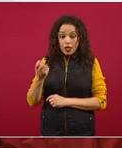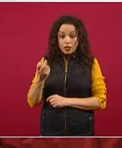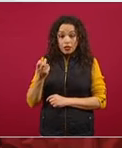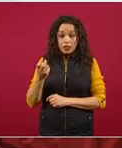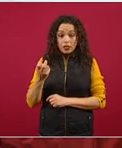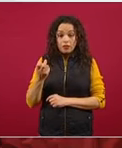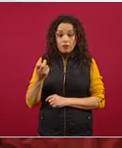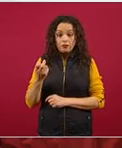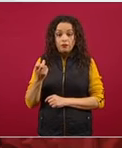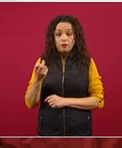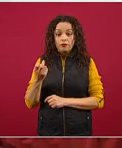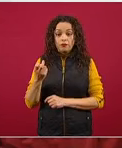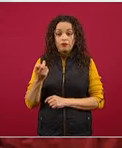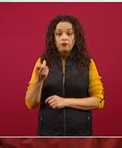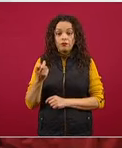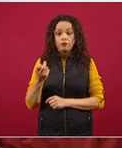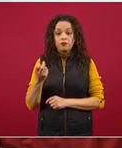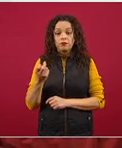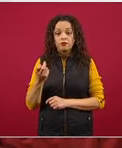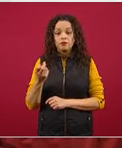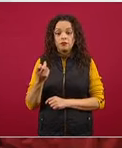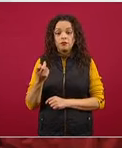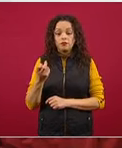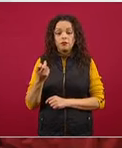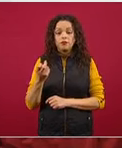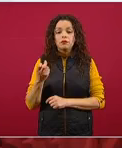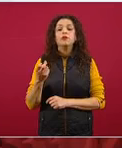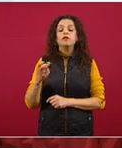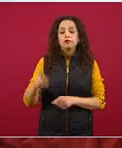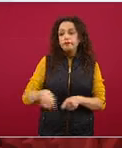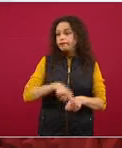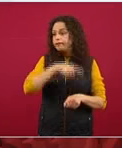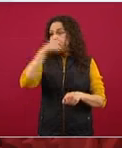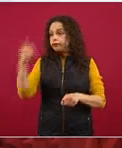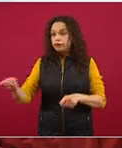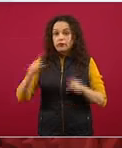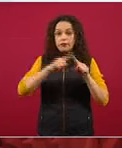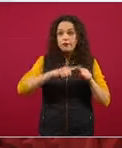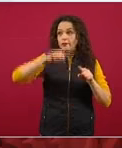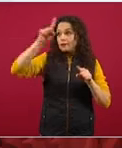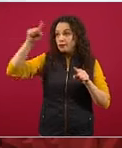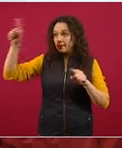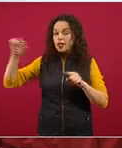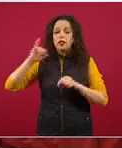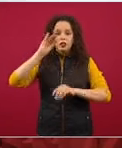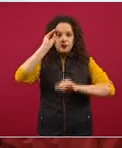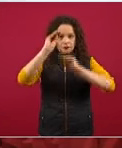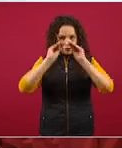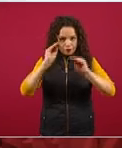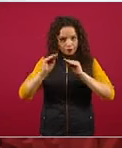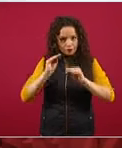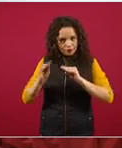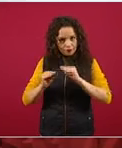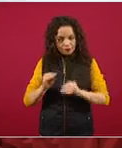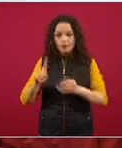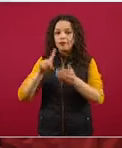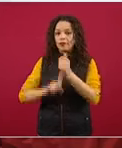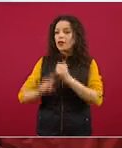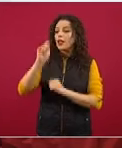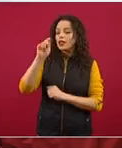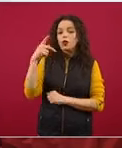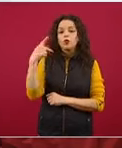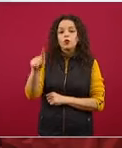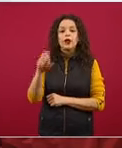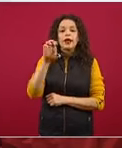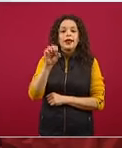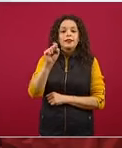340.000 personas entran en la siguiente curva epidémica, que es la de los casos estimados de